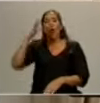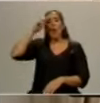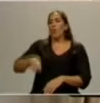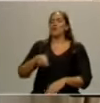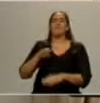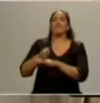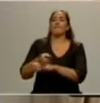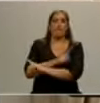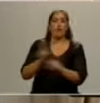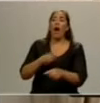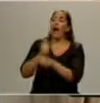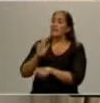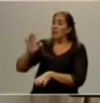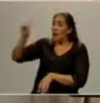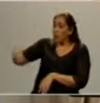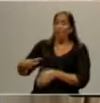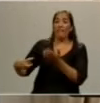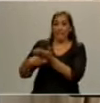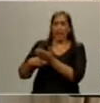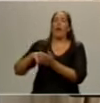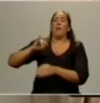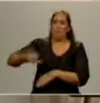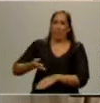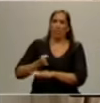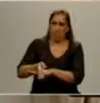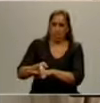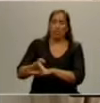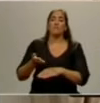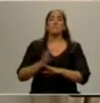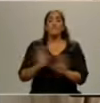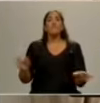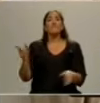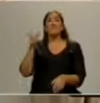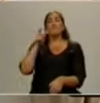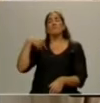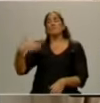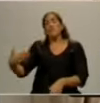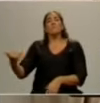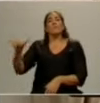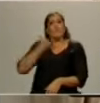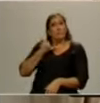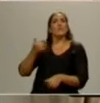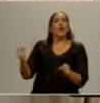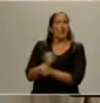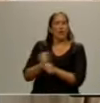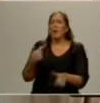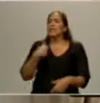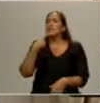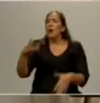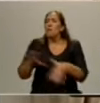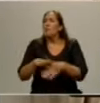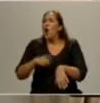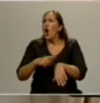quiere entrar hasta que no llegue la fiscal. Recién me confirman aproximadamente, yo no quiero mentir la hora,